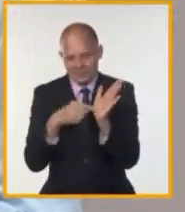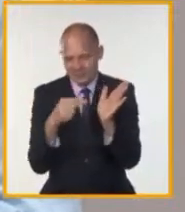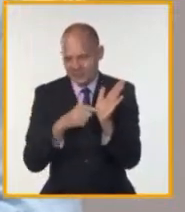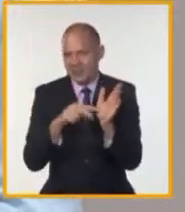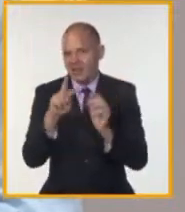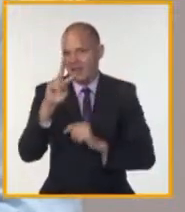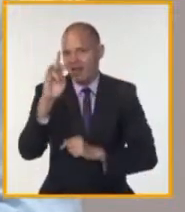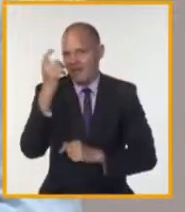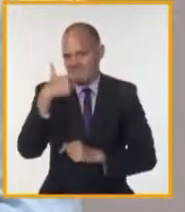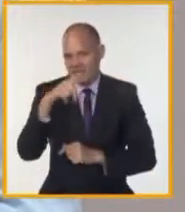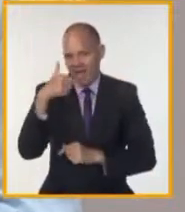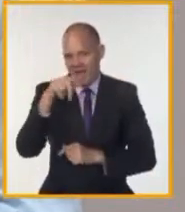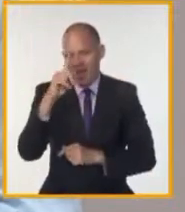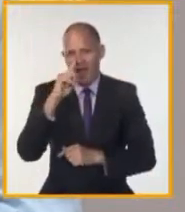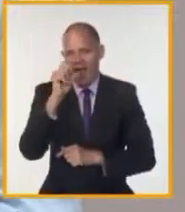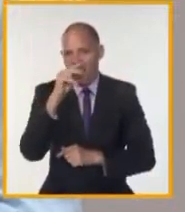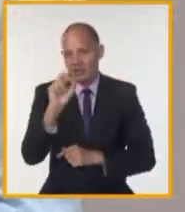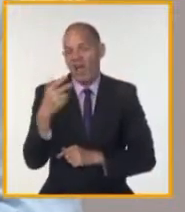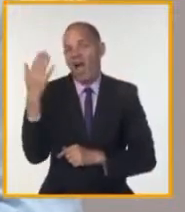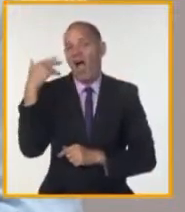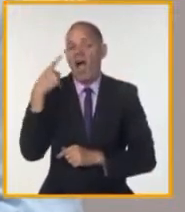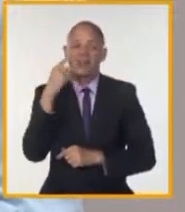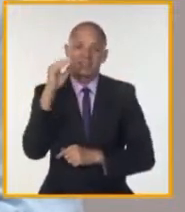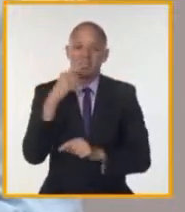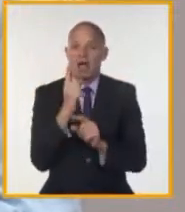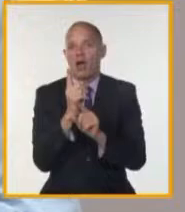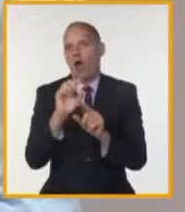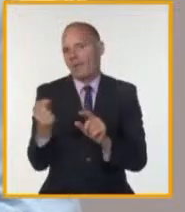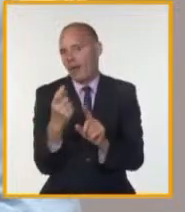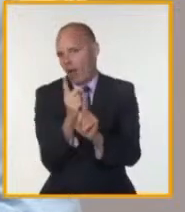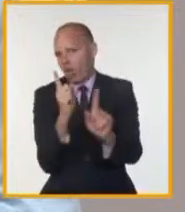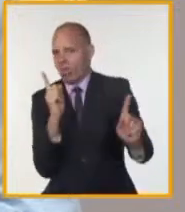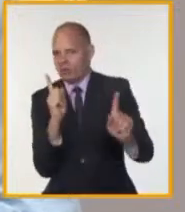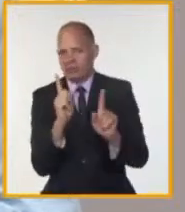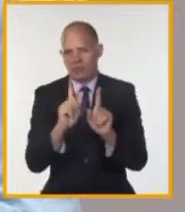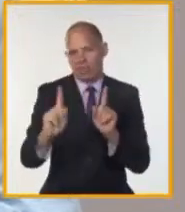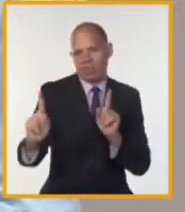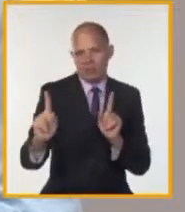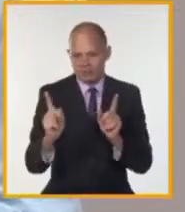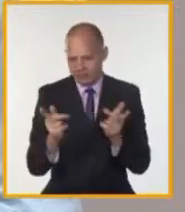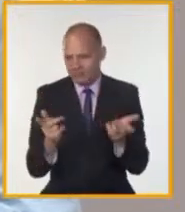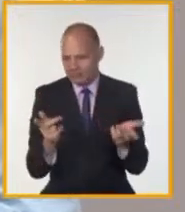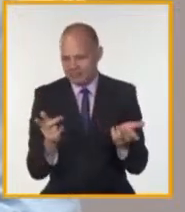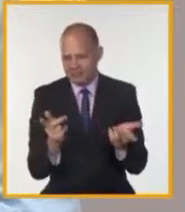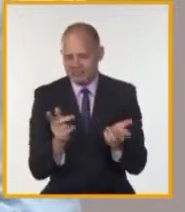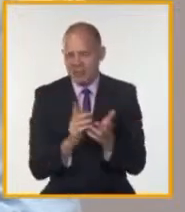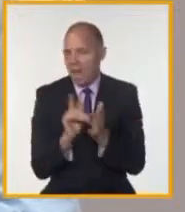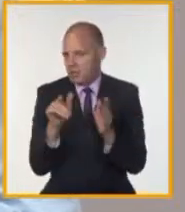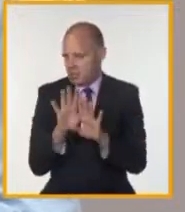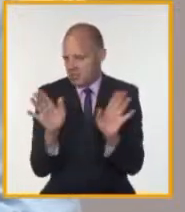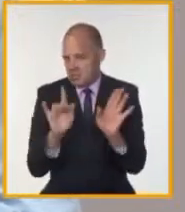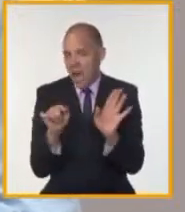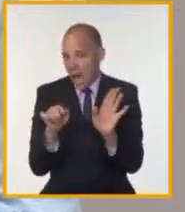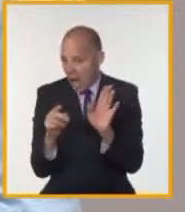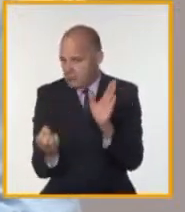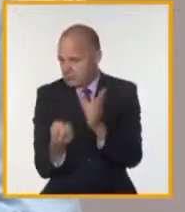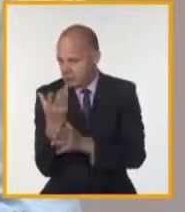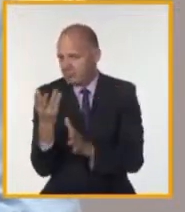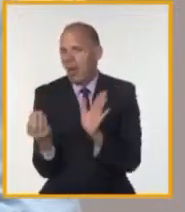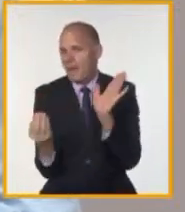la palabra de orden era la distancia, ¿no? En ese escenario, bueno, nace la PK y es por supuesto